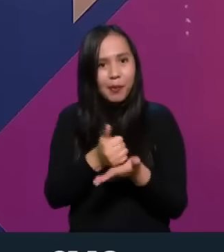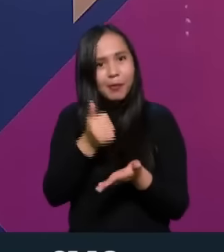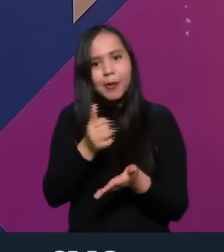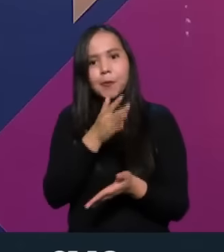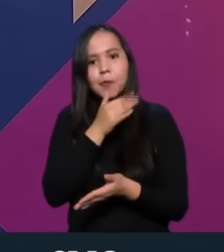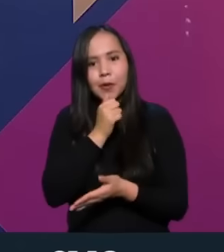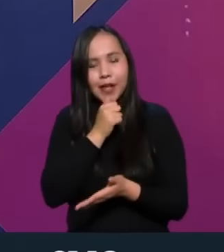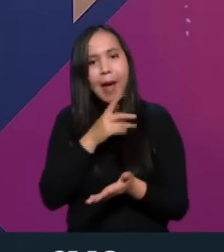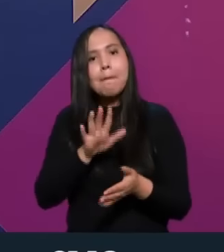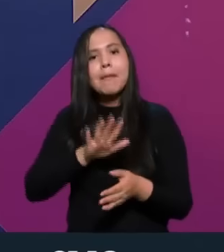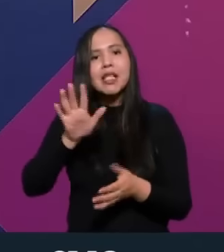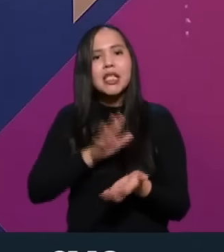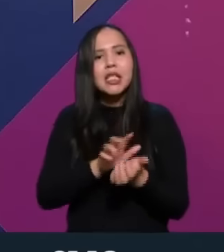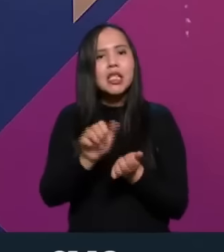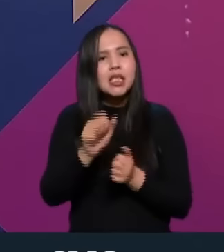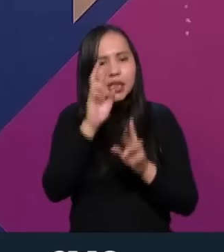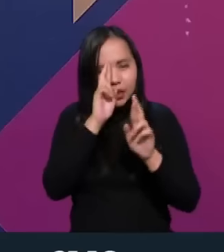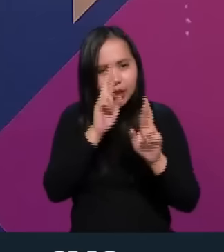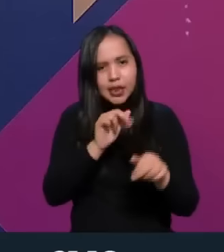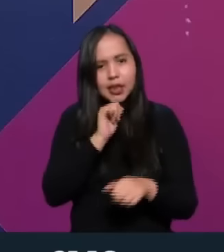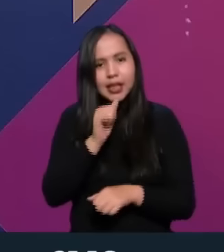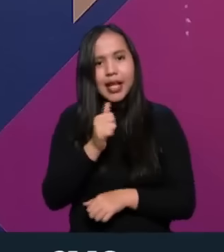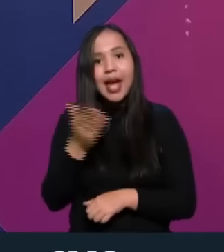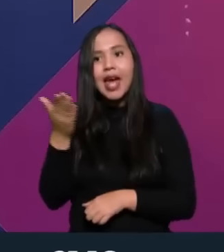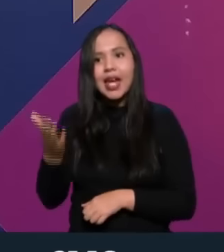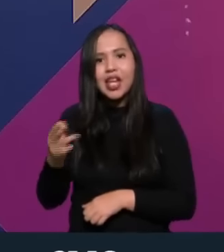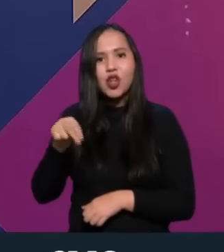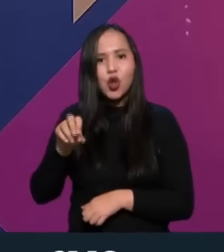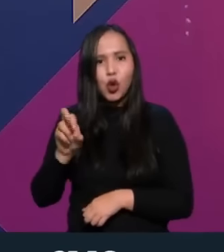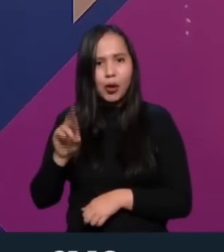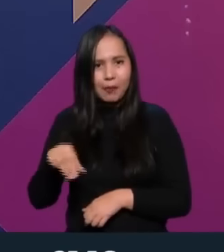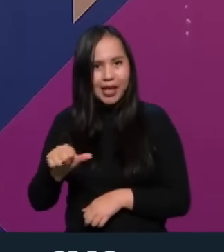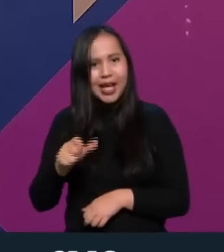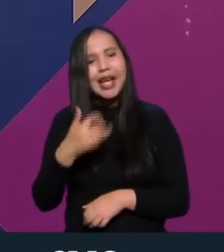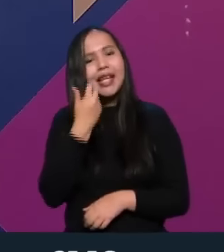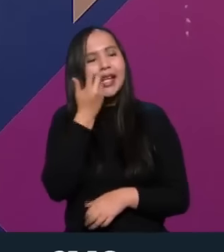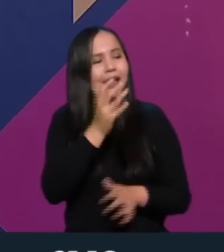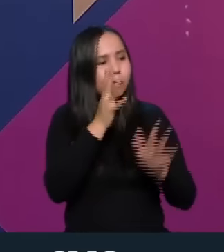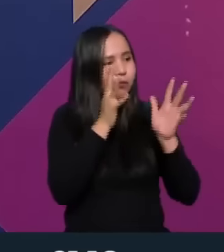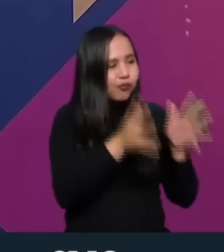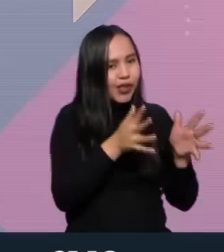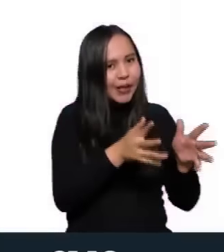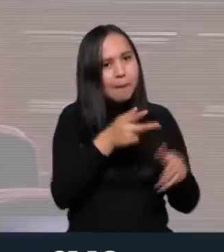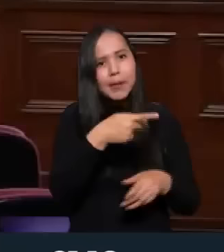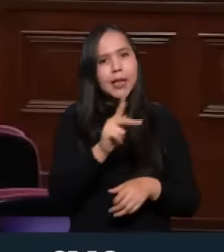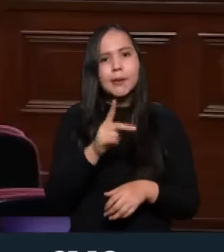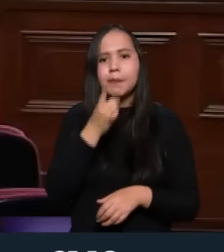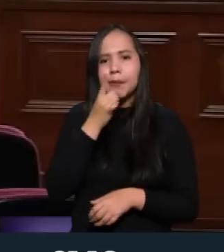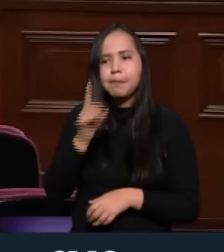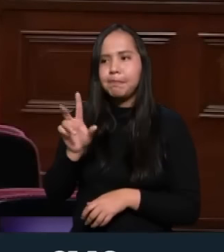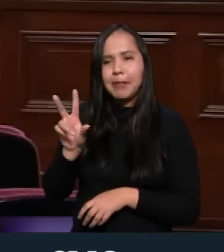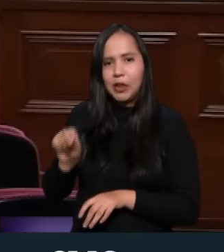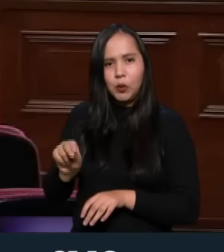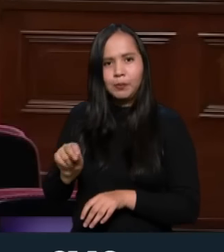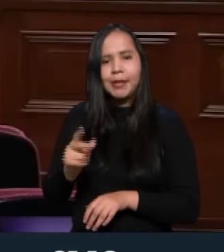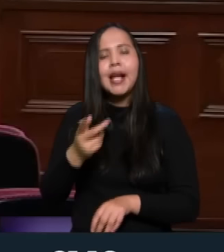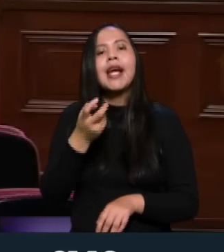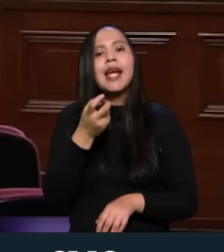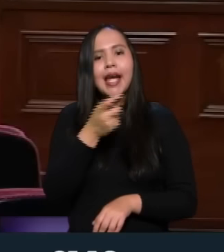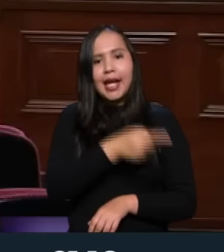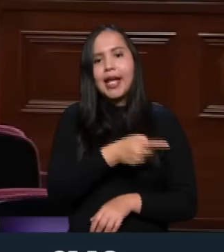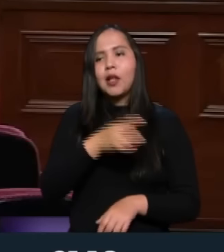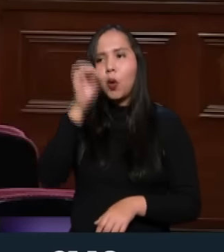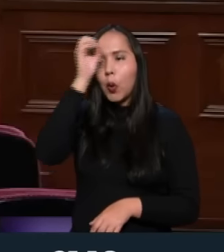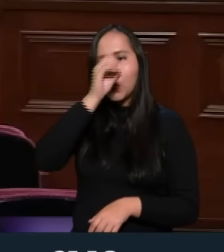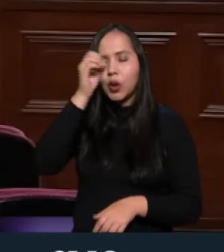acción de inconstitucionalidad, la ministra Piña lo quiere regañar y no se deja. Le contesta que para él son dos